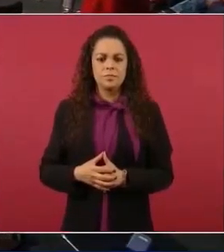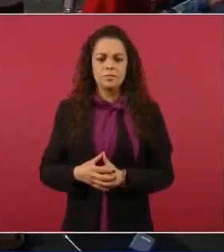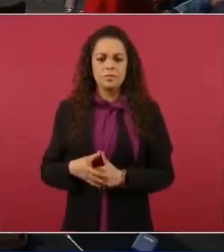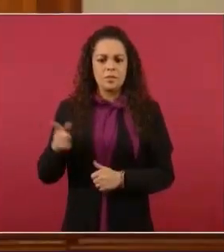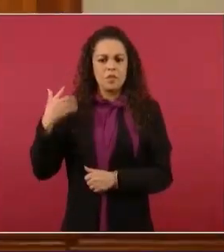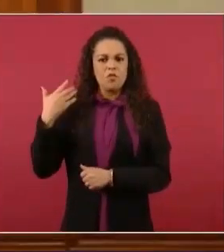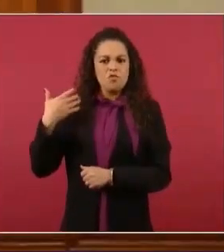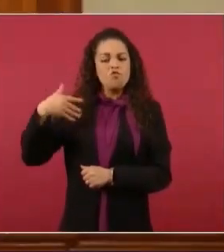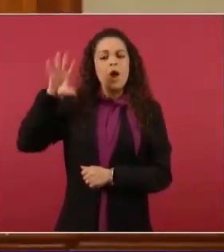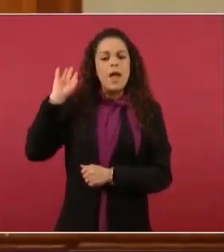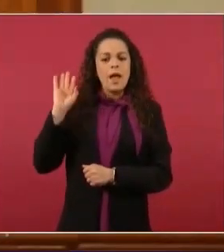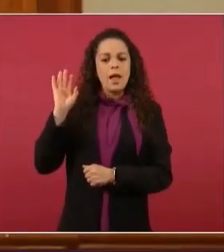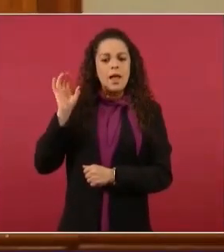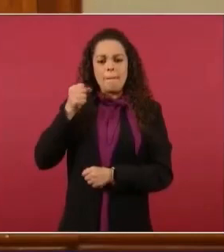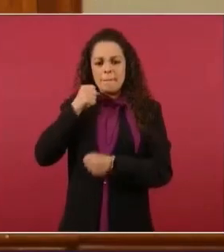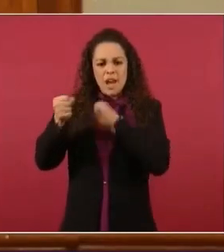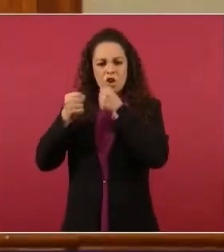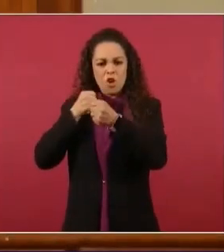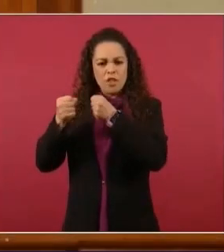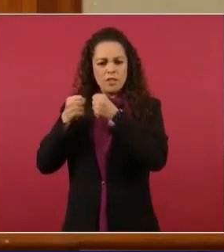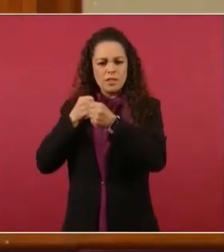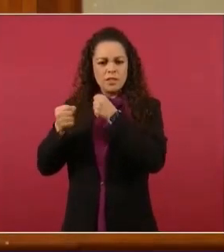fue periodista